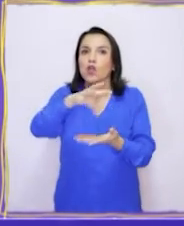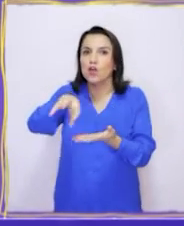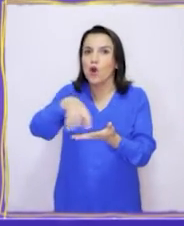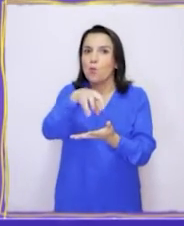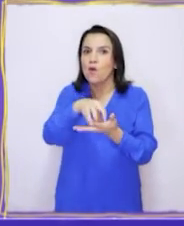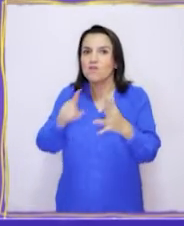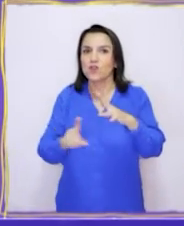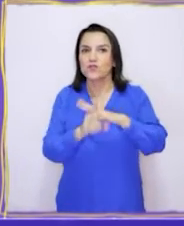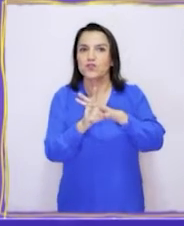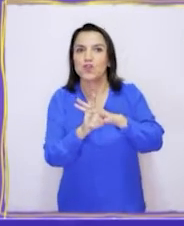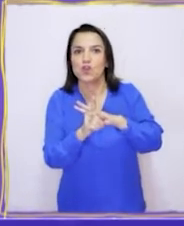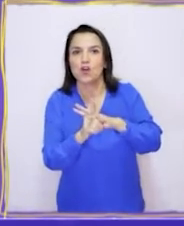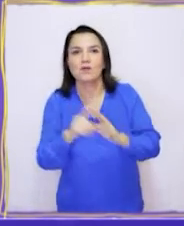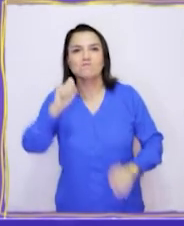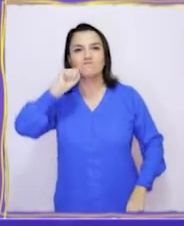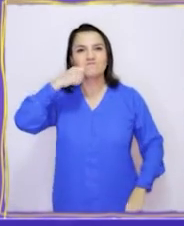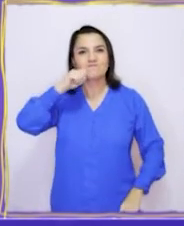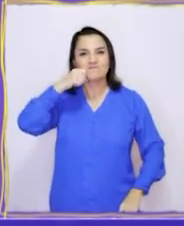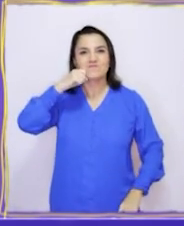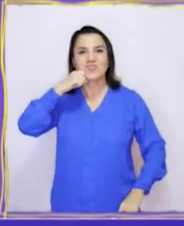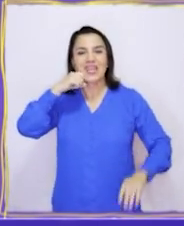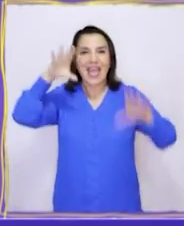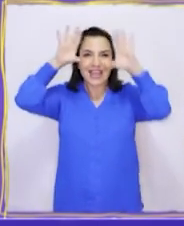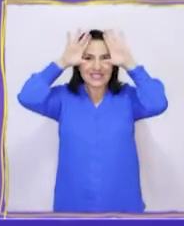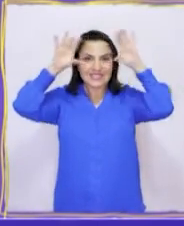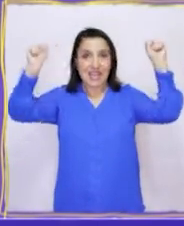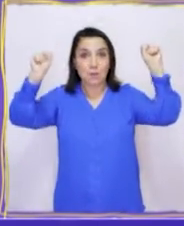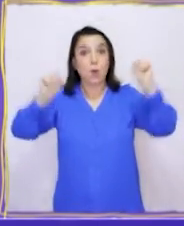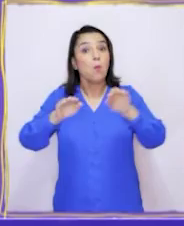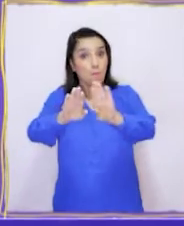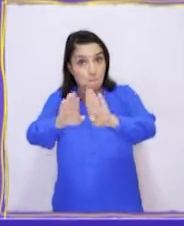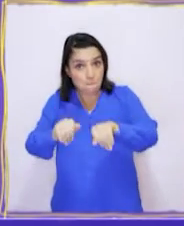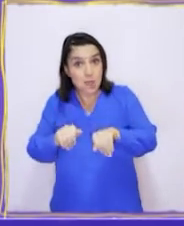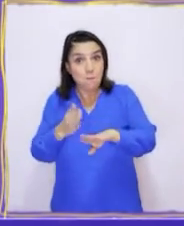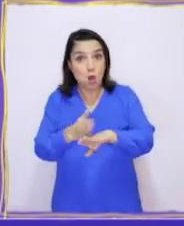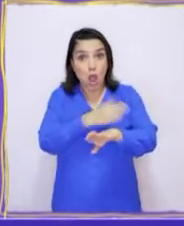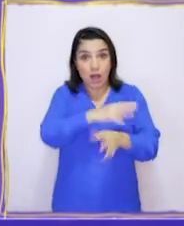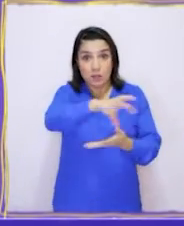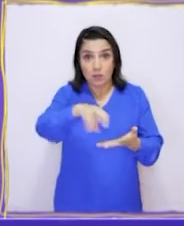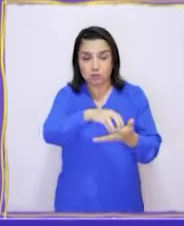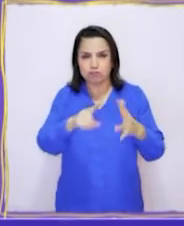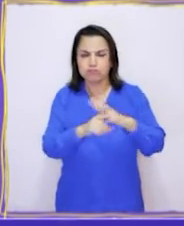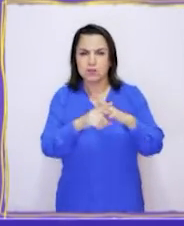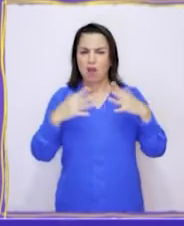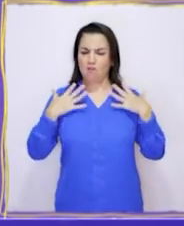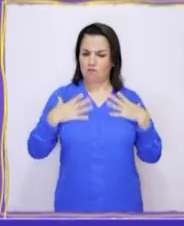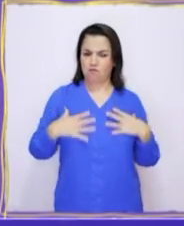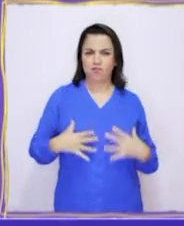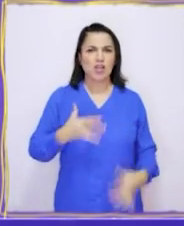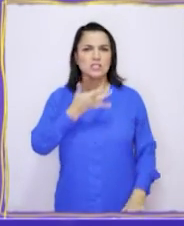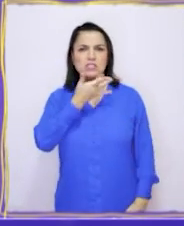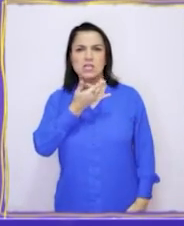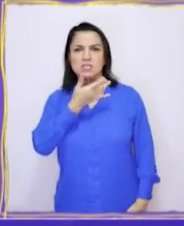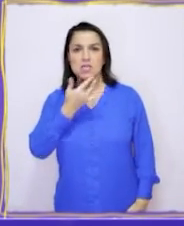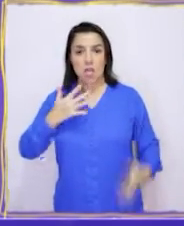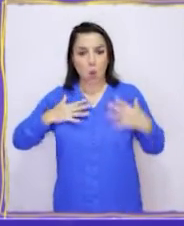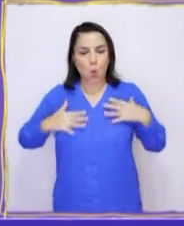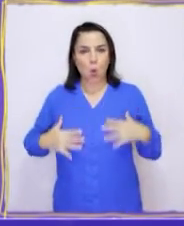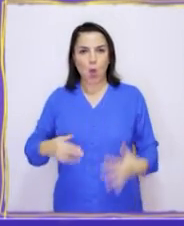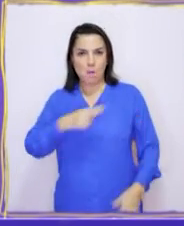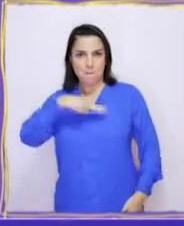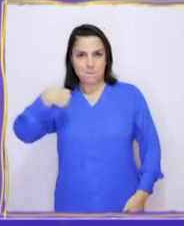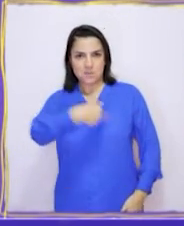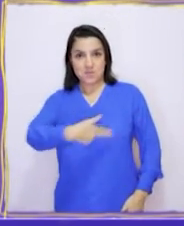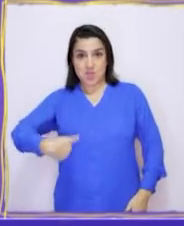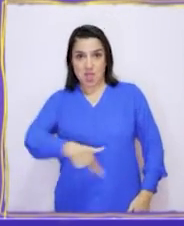pueblo llamado Selknam. Y al igual que los Tehuelches, tenían una vestimenta sencilla y pintaban su cuerpo